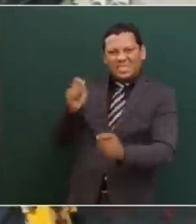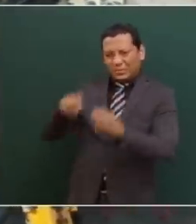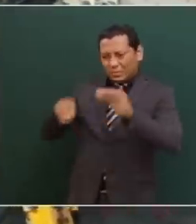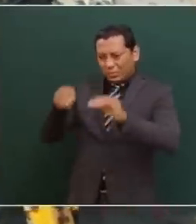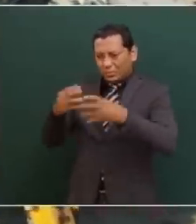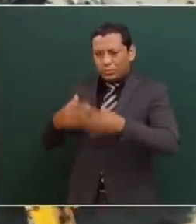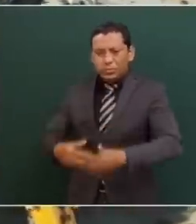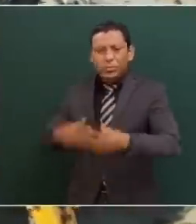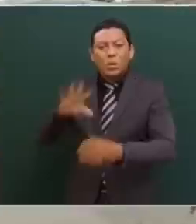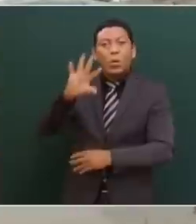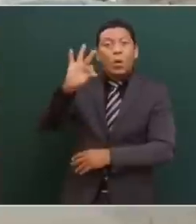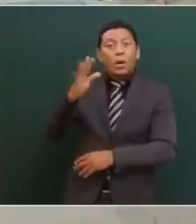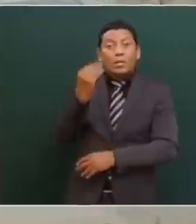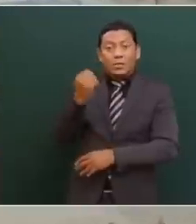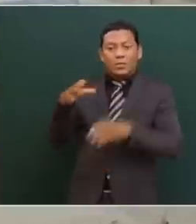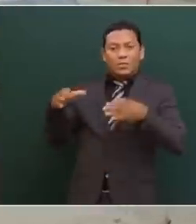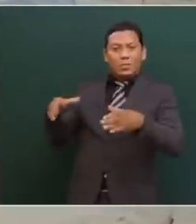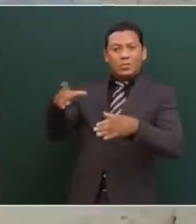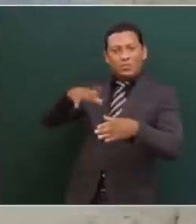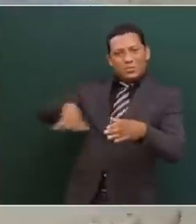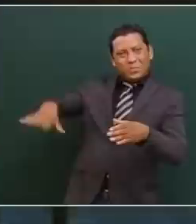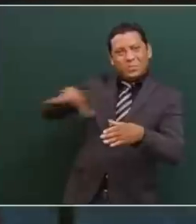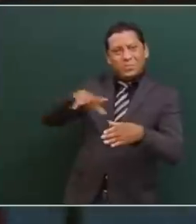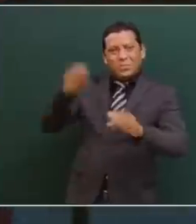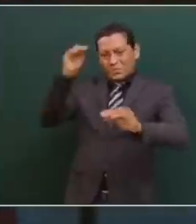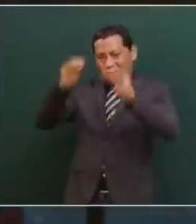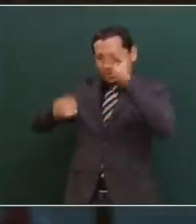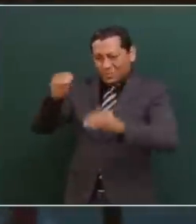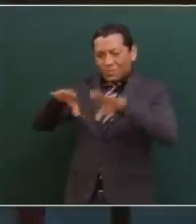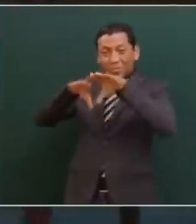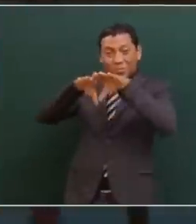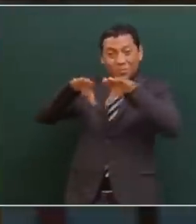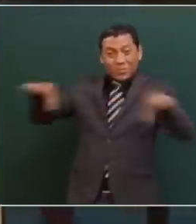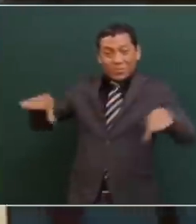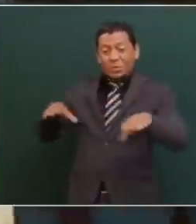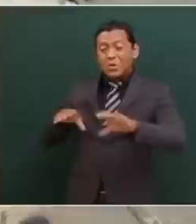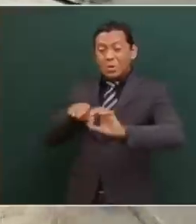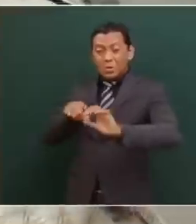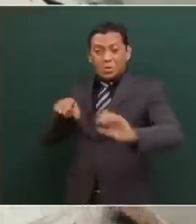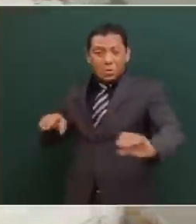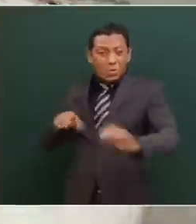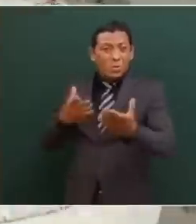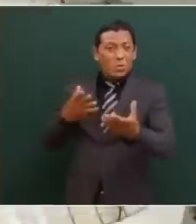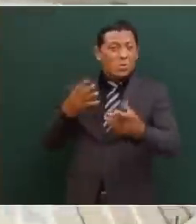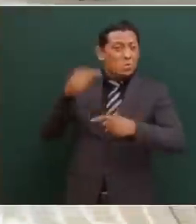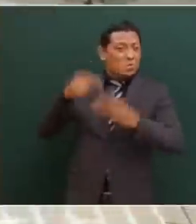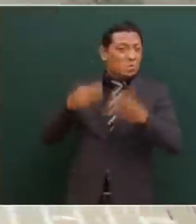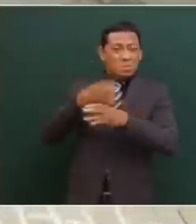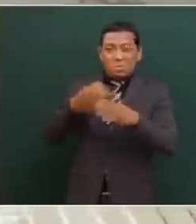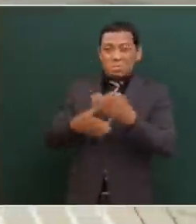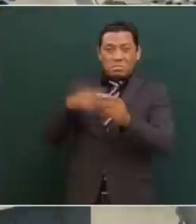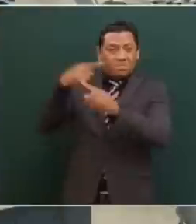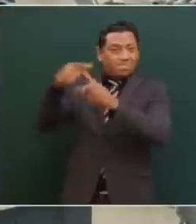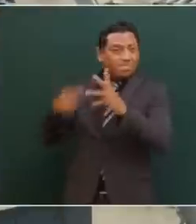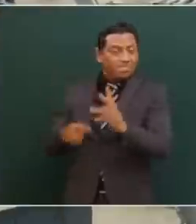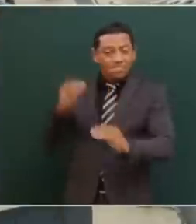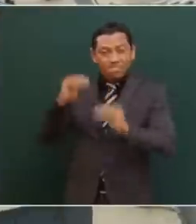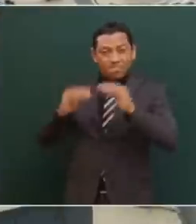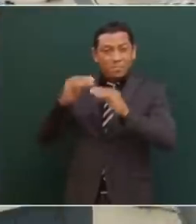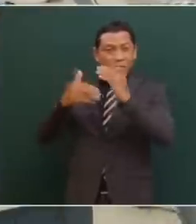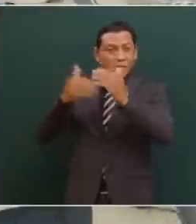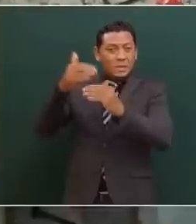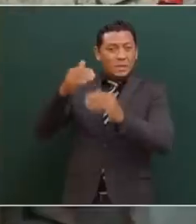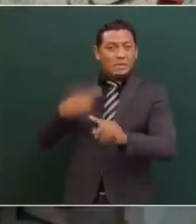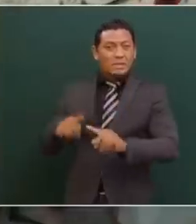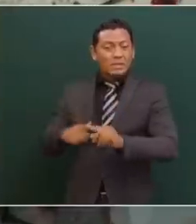49 tanques verticales, en los cuales se instalan domos, cubiertas metálicas, tuberías, accesorios y bordes de diques. En 28